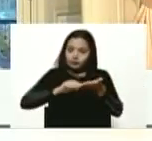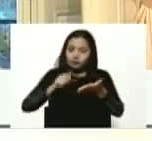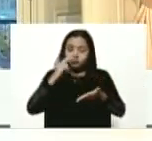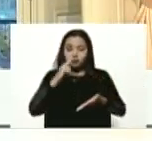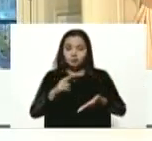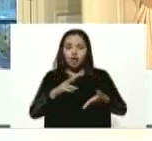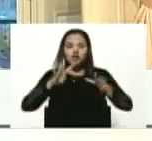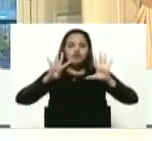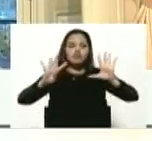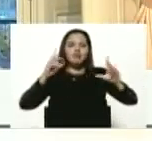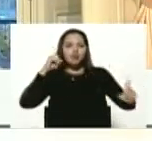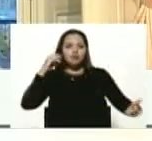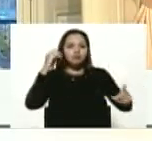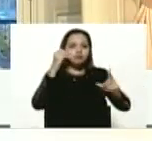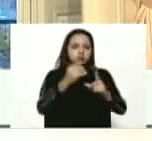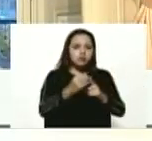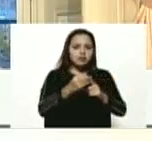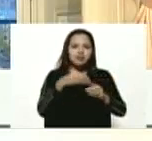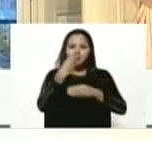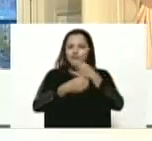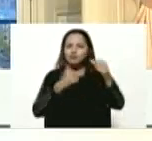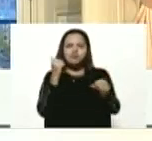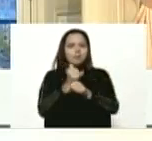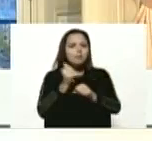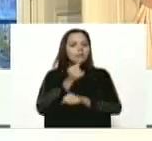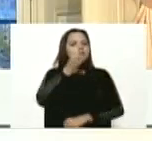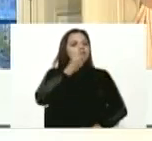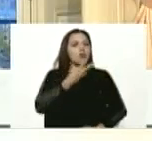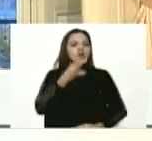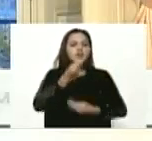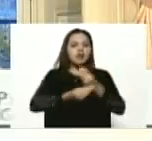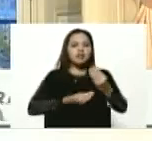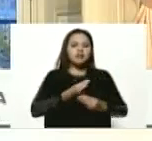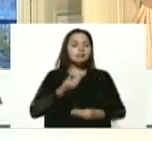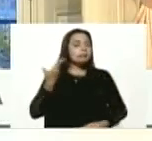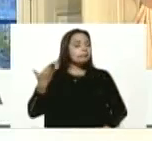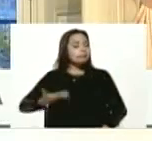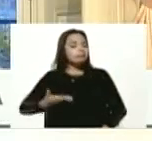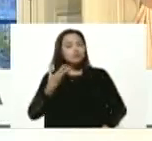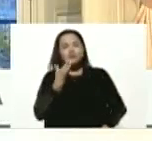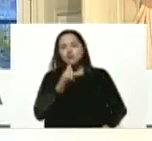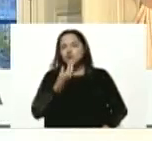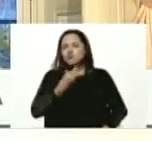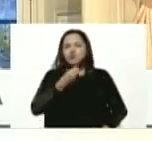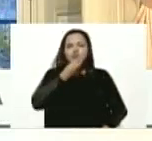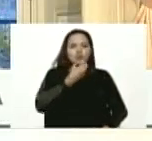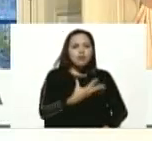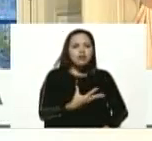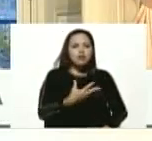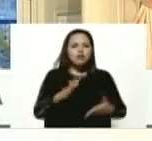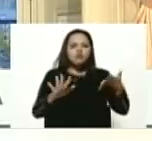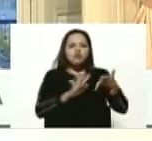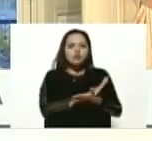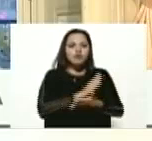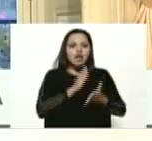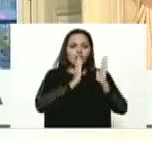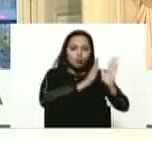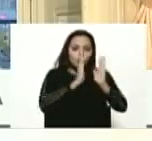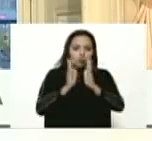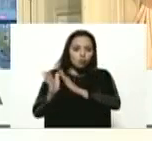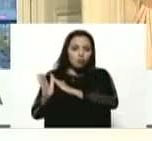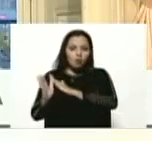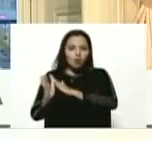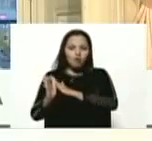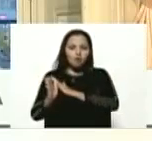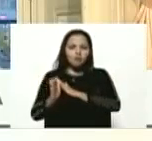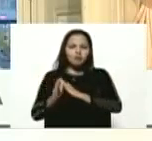nueve vértices han hecho un trabajo muy bueno, muy, muy, muy bueno desde el punto de vista metodológico, porque